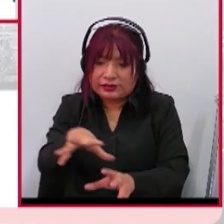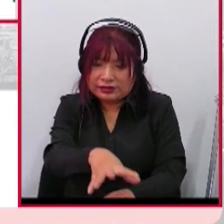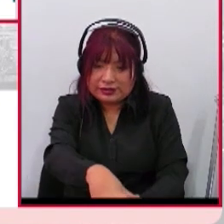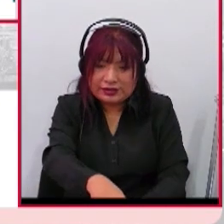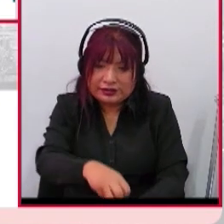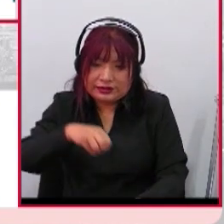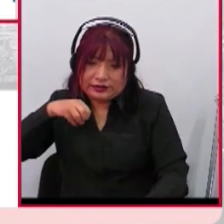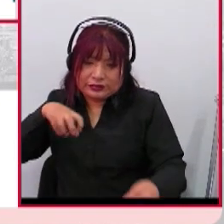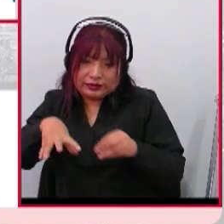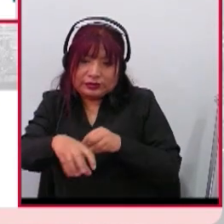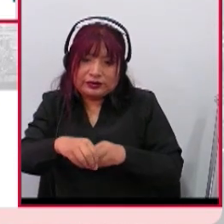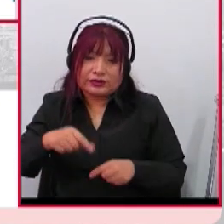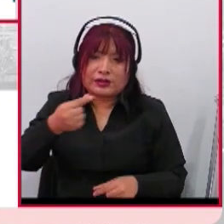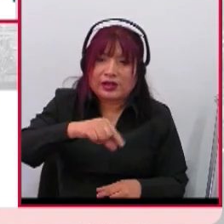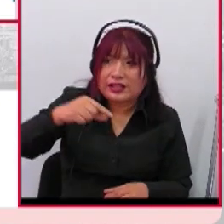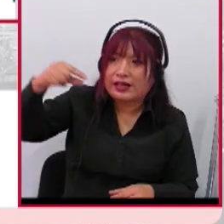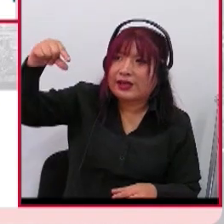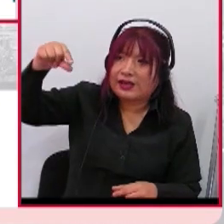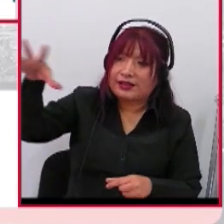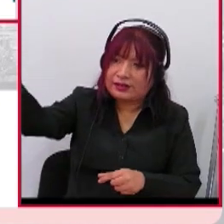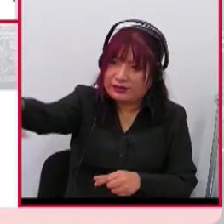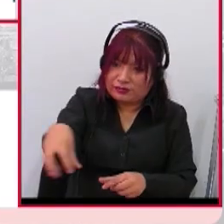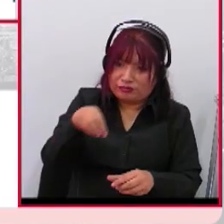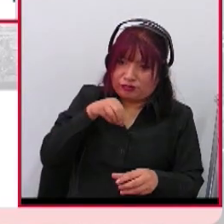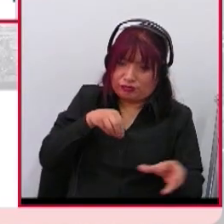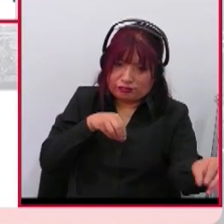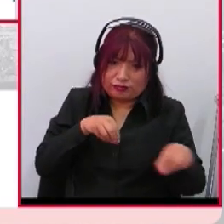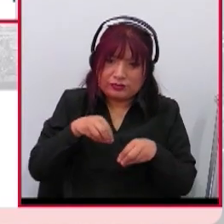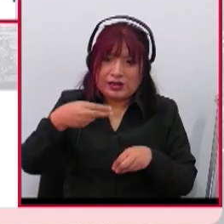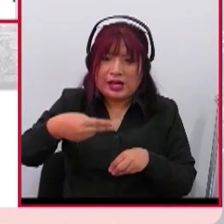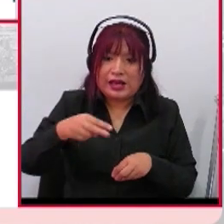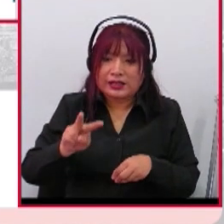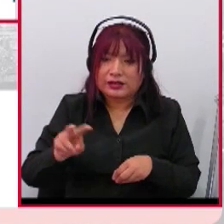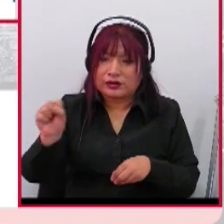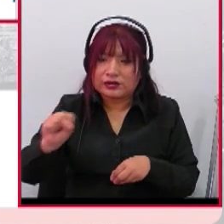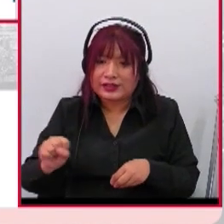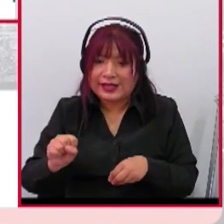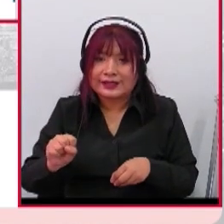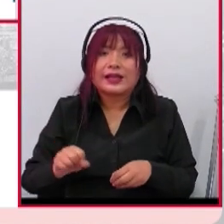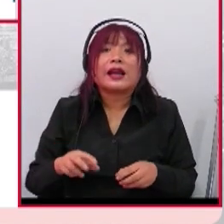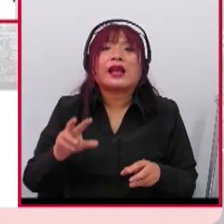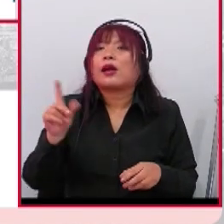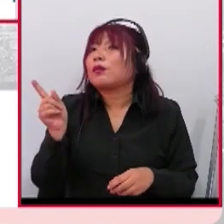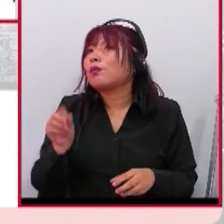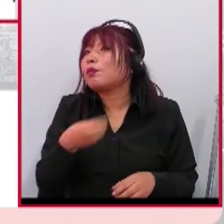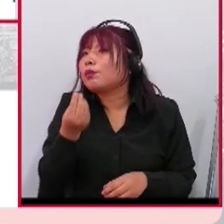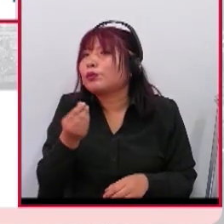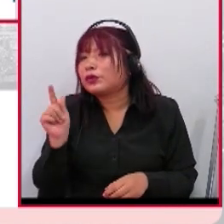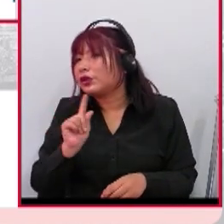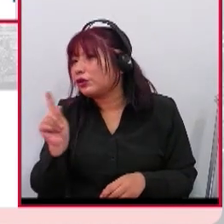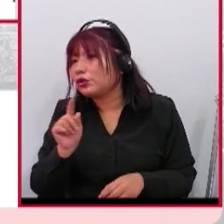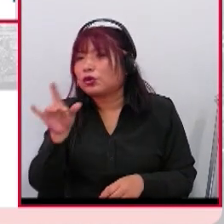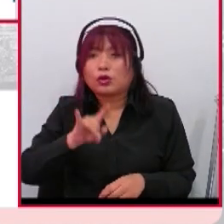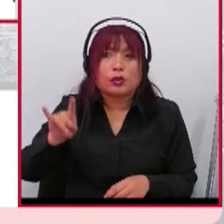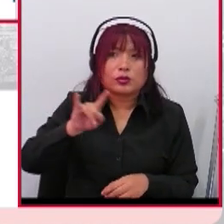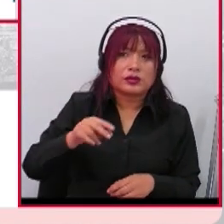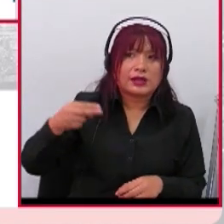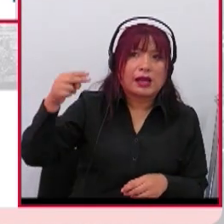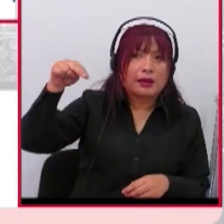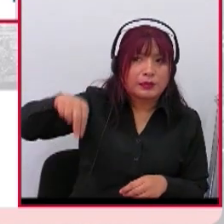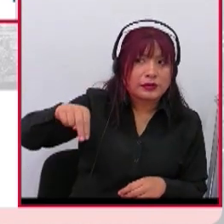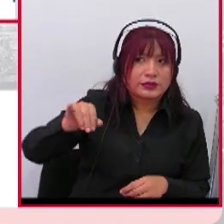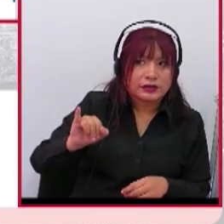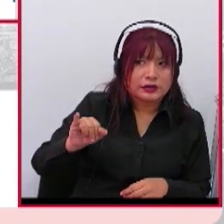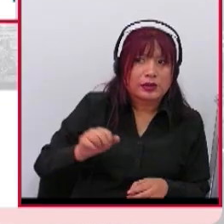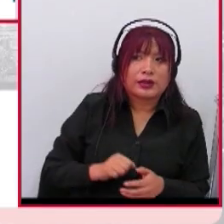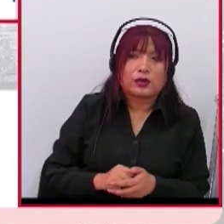aprovechamos el gas inerte del H2S que se genera, no usamos nitrógeno. Y ese era otro de los retos que teníamos nosotros también en